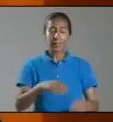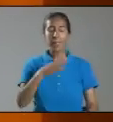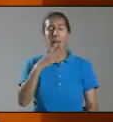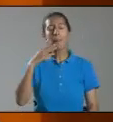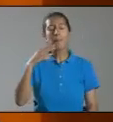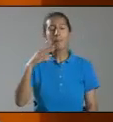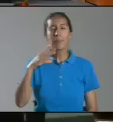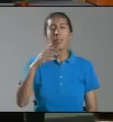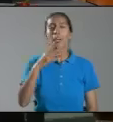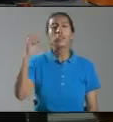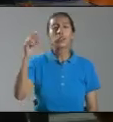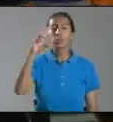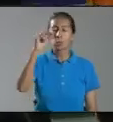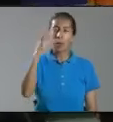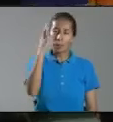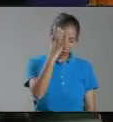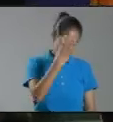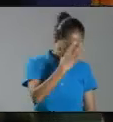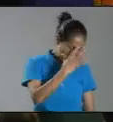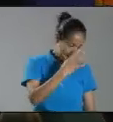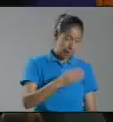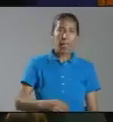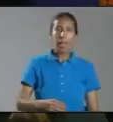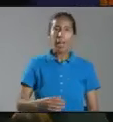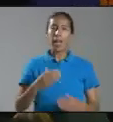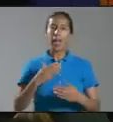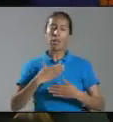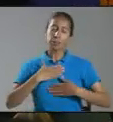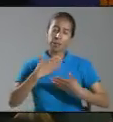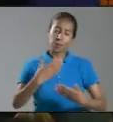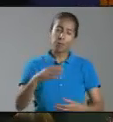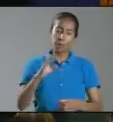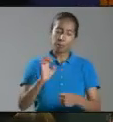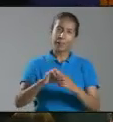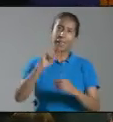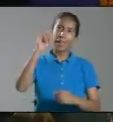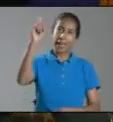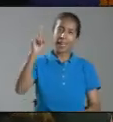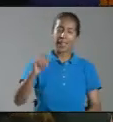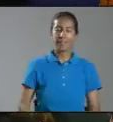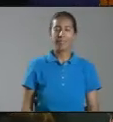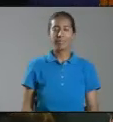a los que confiamos en Él.